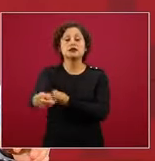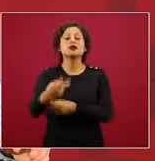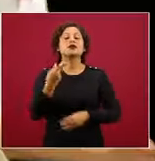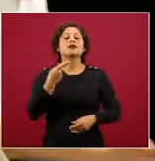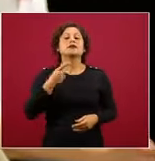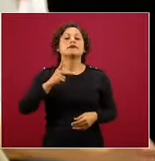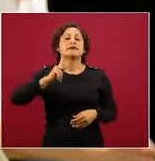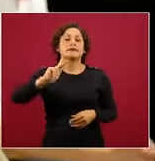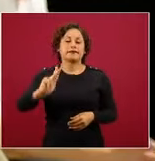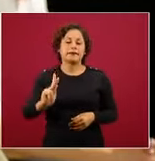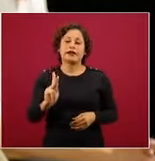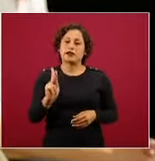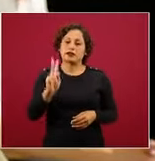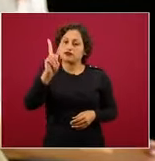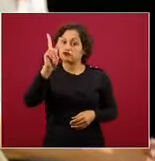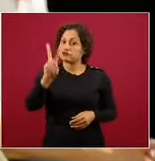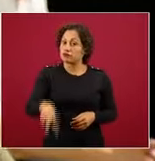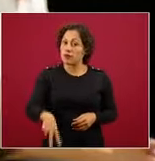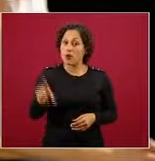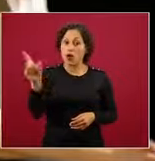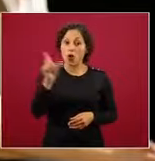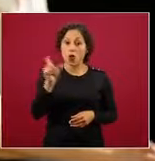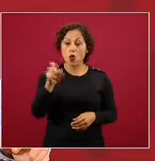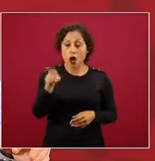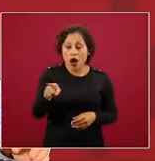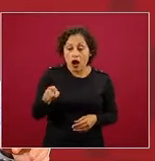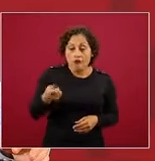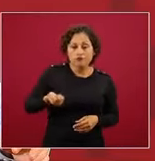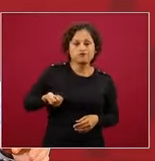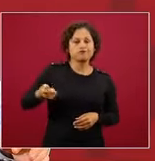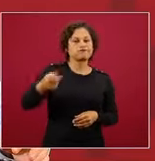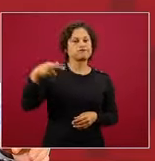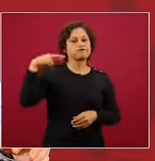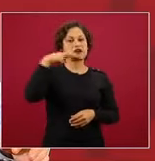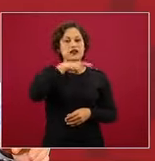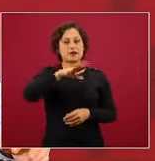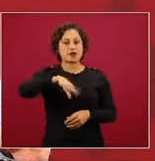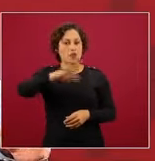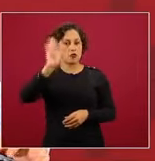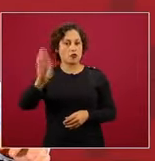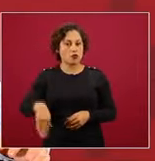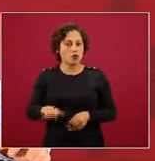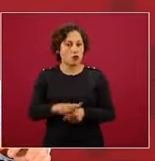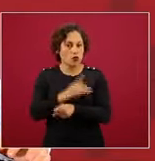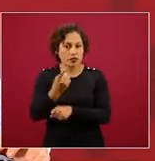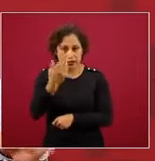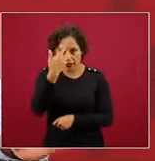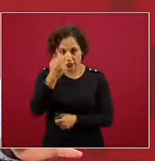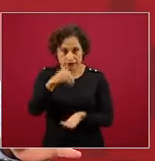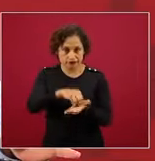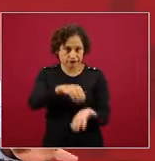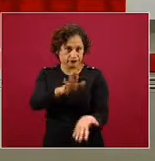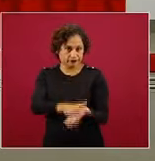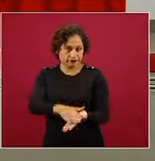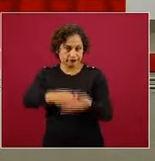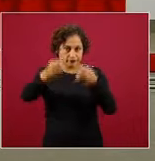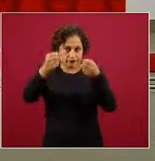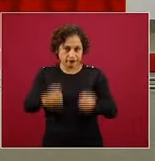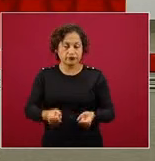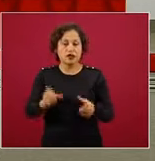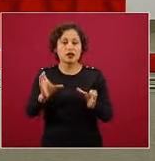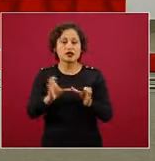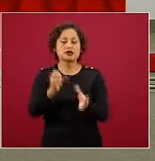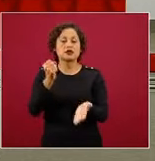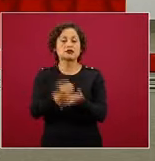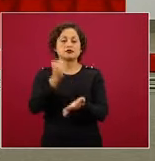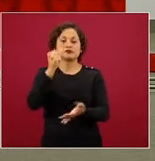una evaluación y una adjudicación. No es automático, el certificado de función tiene el diagnóstico y ya se toma. Hay todo un proceso